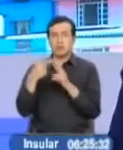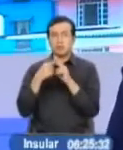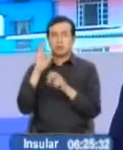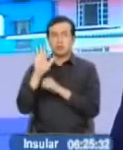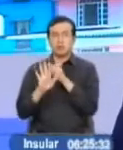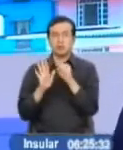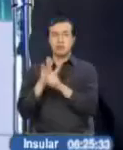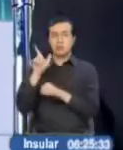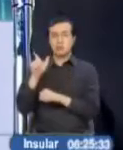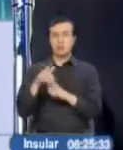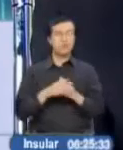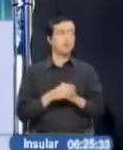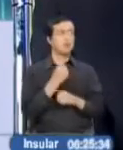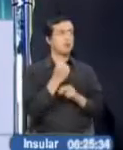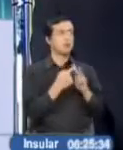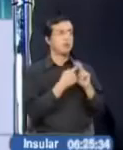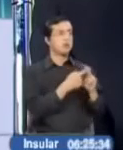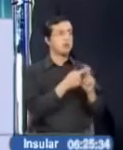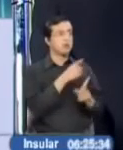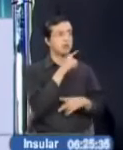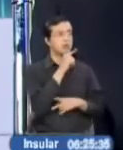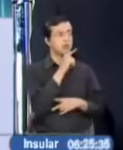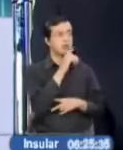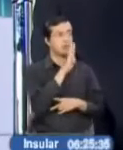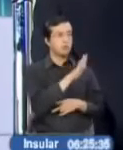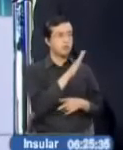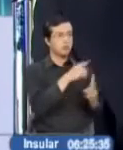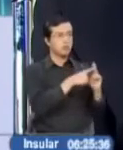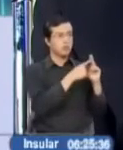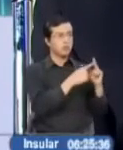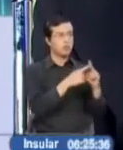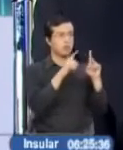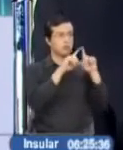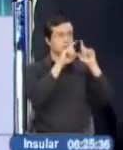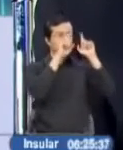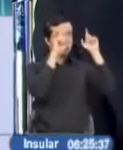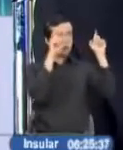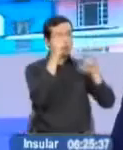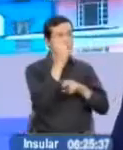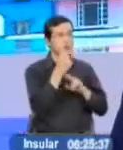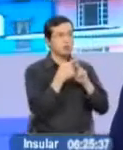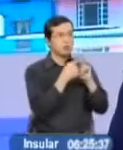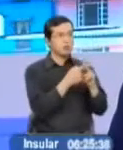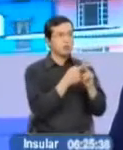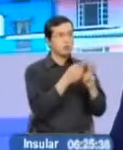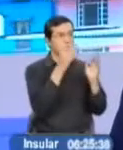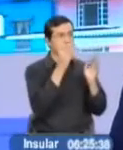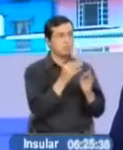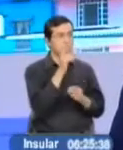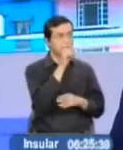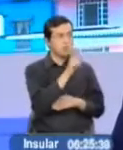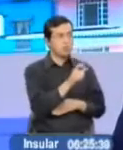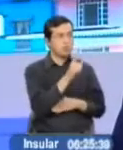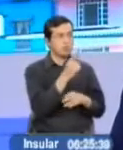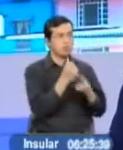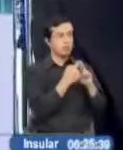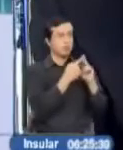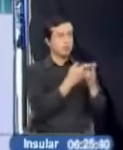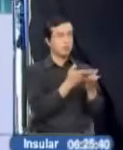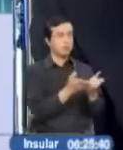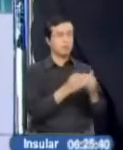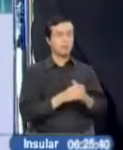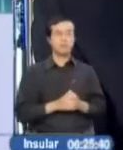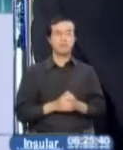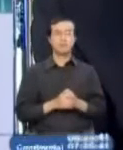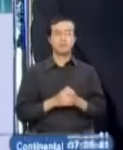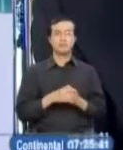5 años. ¿Crédito que le otorga usted o la empresa? ¿La empresa le otorga de forma directa al señor? Sí, señor. Ok.